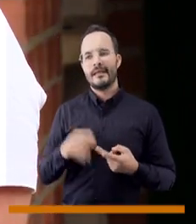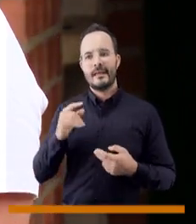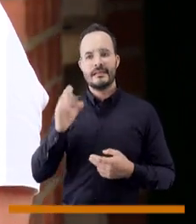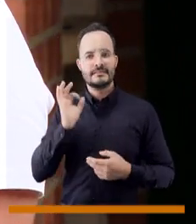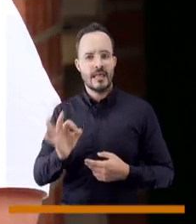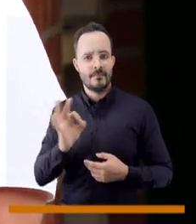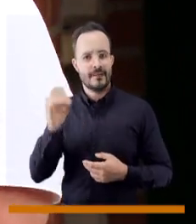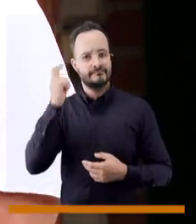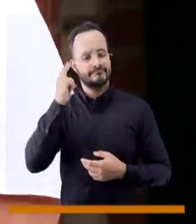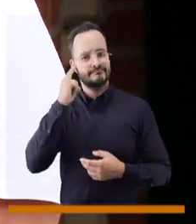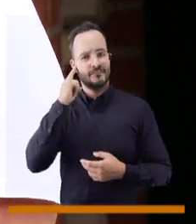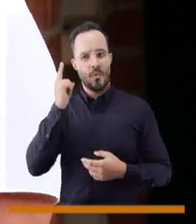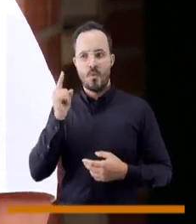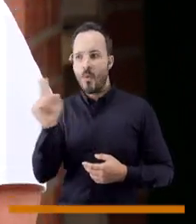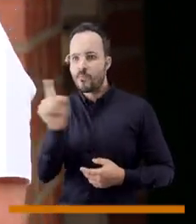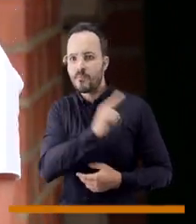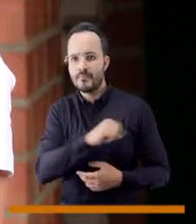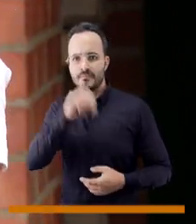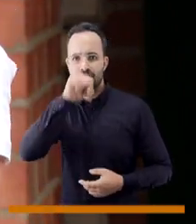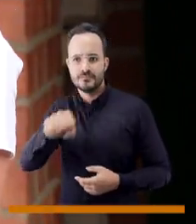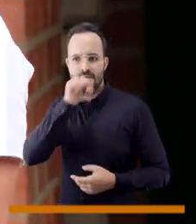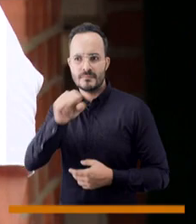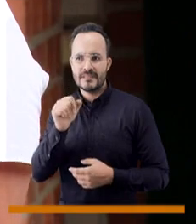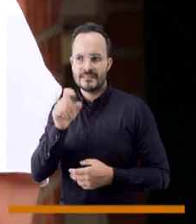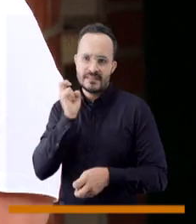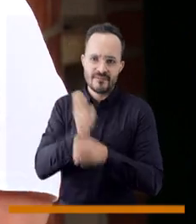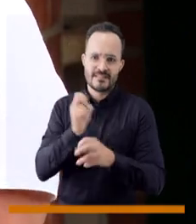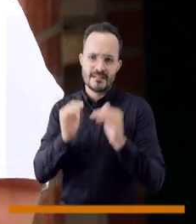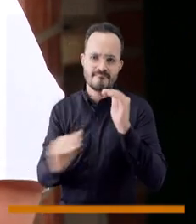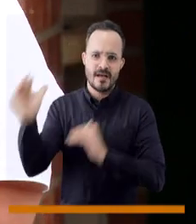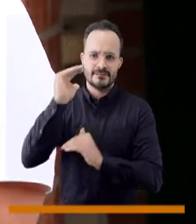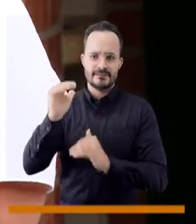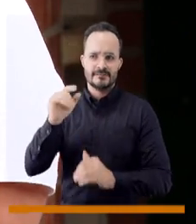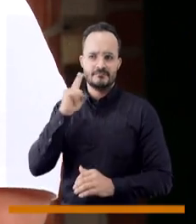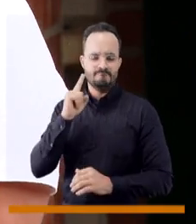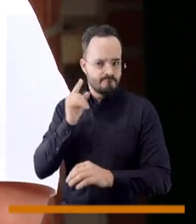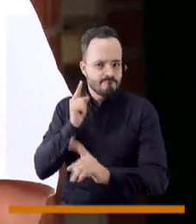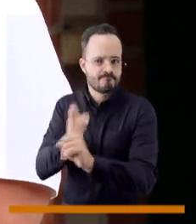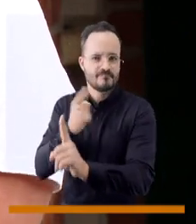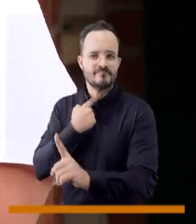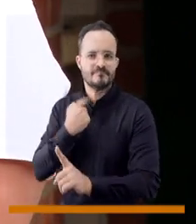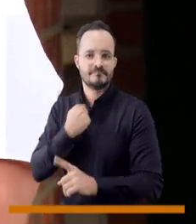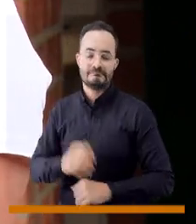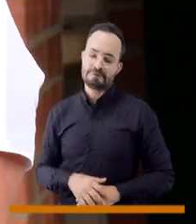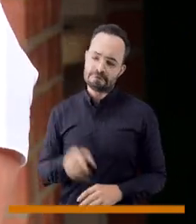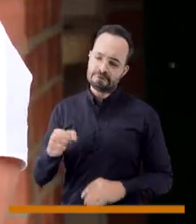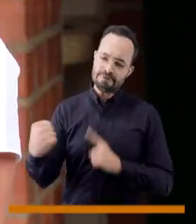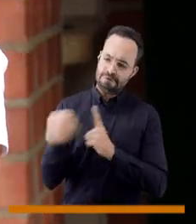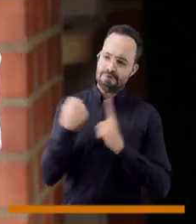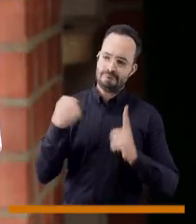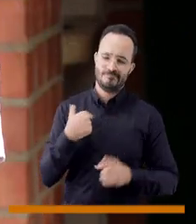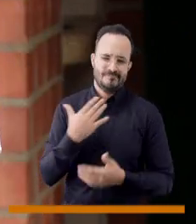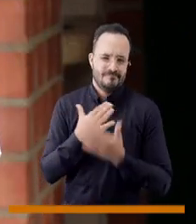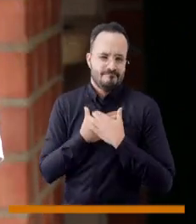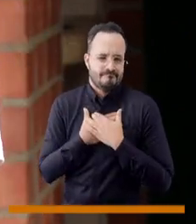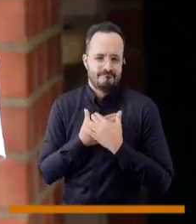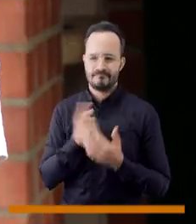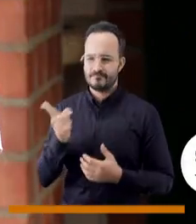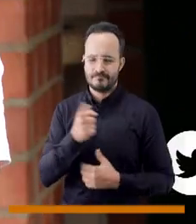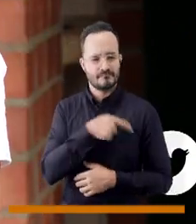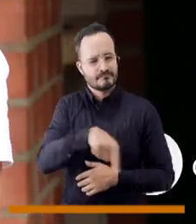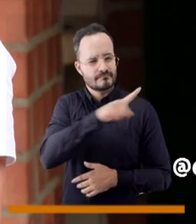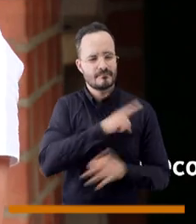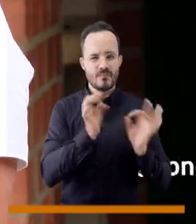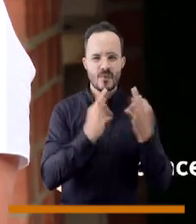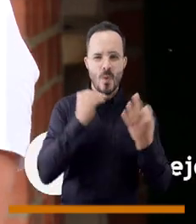12, todo lo que es 12 es lo superior para ella. Y creo que Camila llegó a mi vida precisamente para eso, para empezar a impulsar las voces de